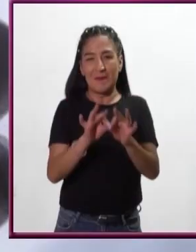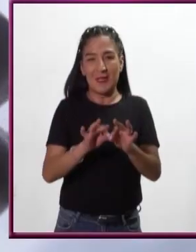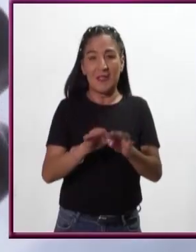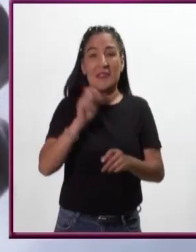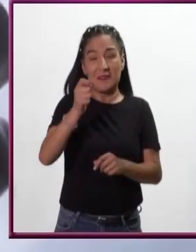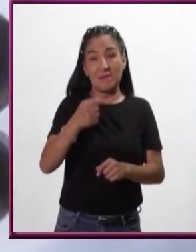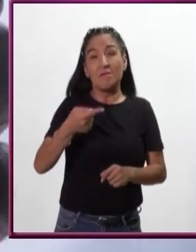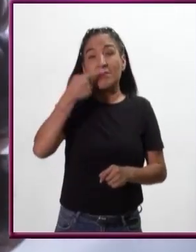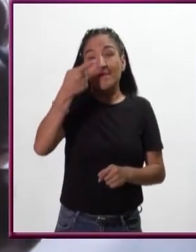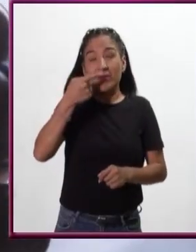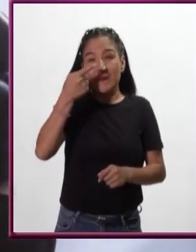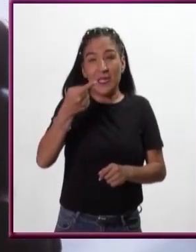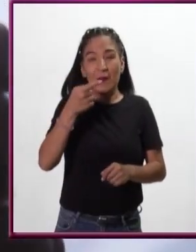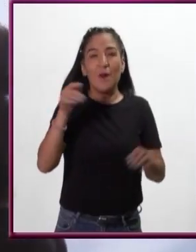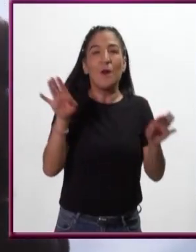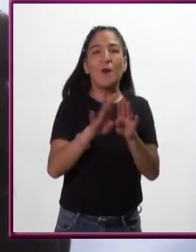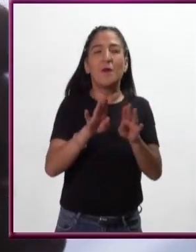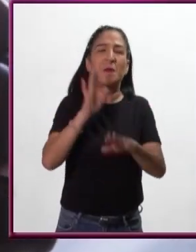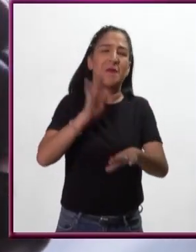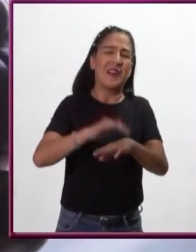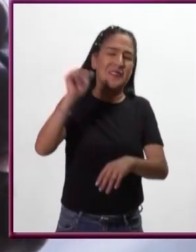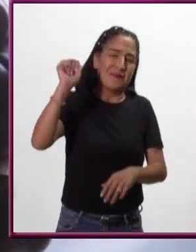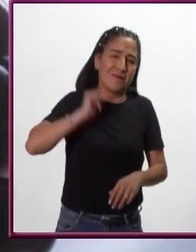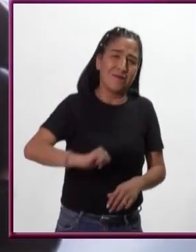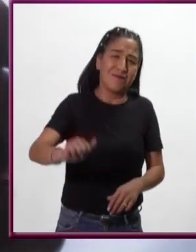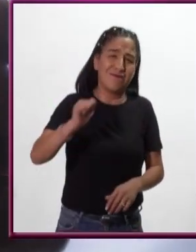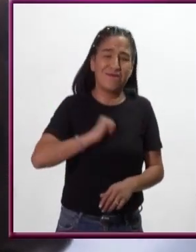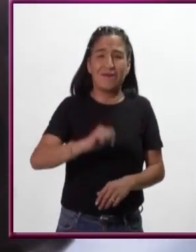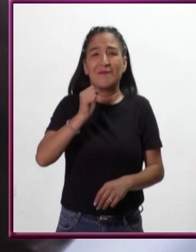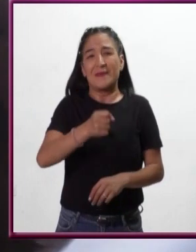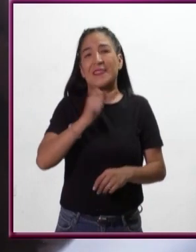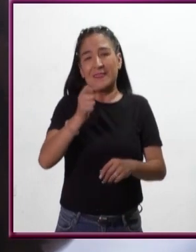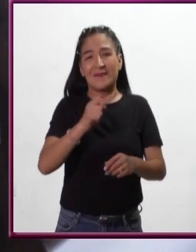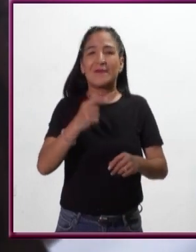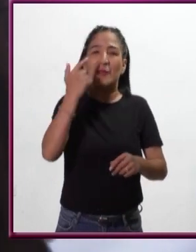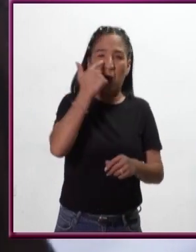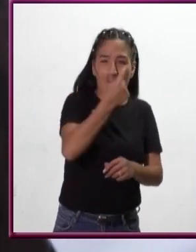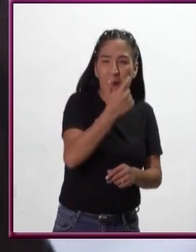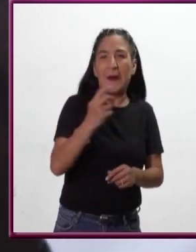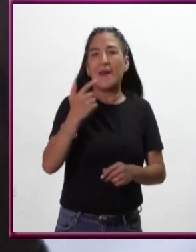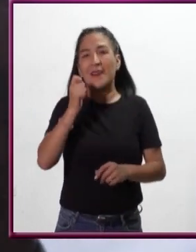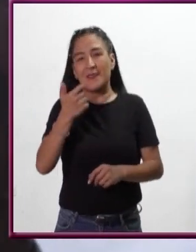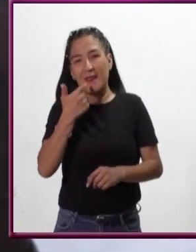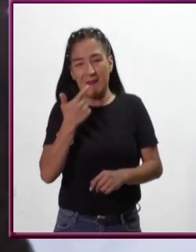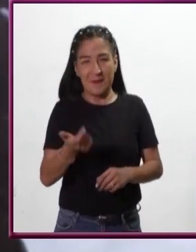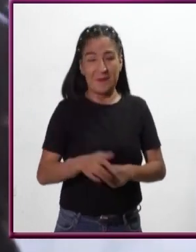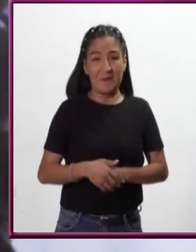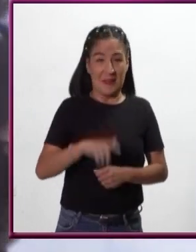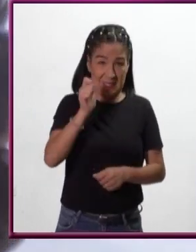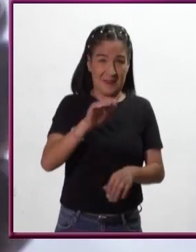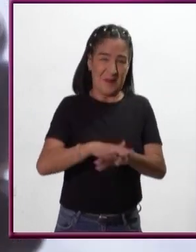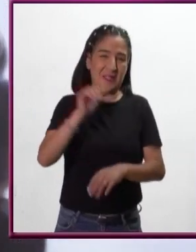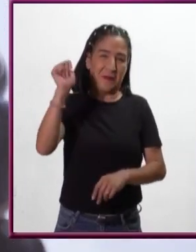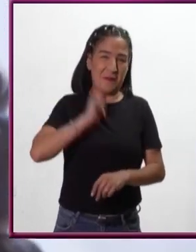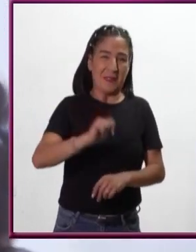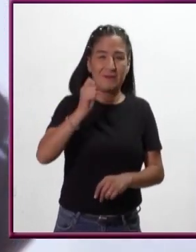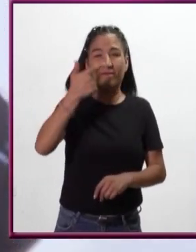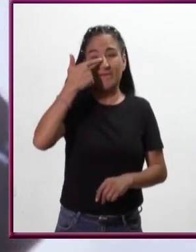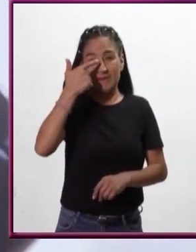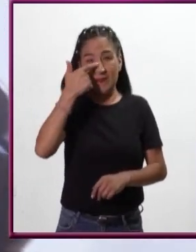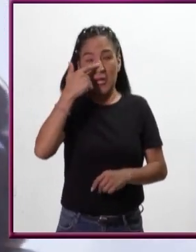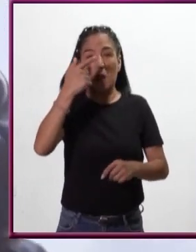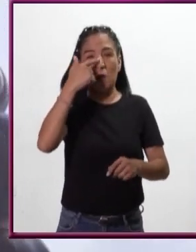El sentido del olfato es el más viejo de todos los sentidos. Como es el más viejo, está